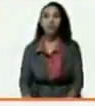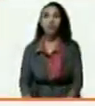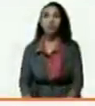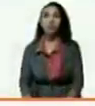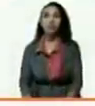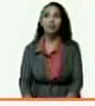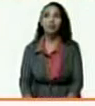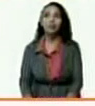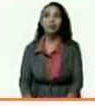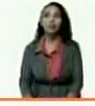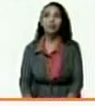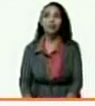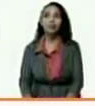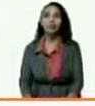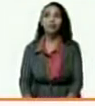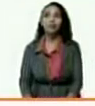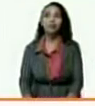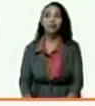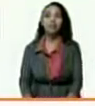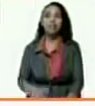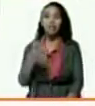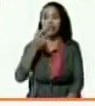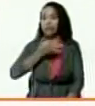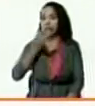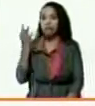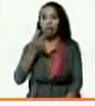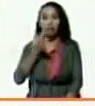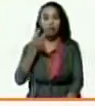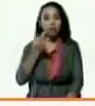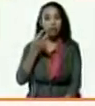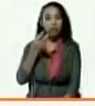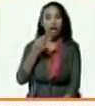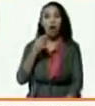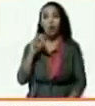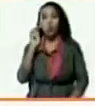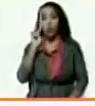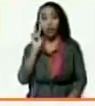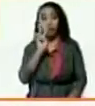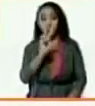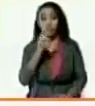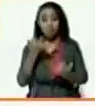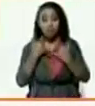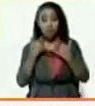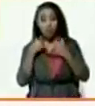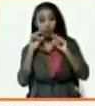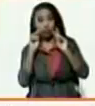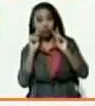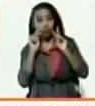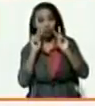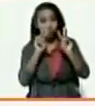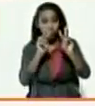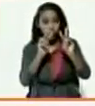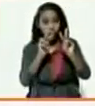Esto, de verdad, uno tiene que verlo con la